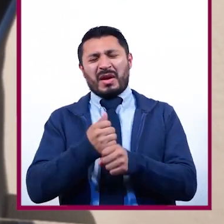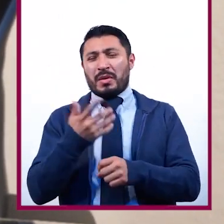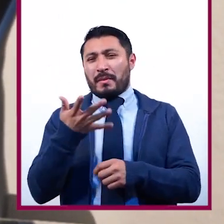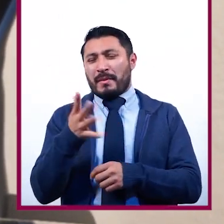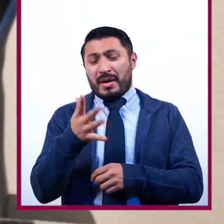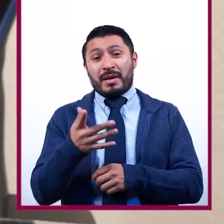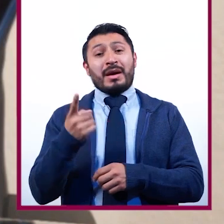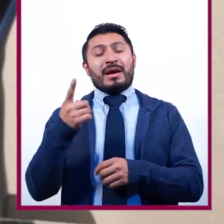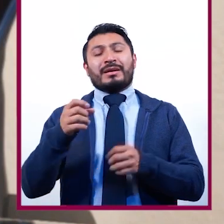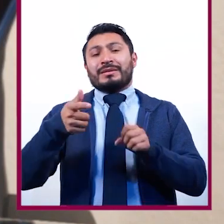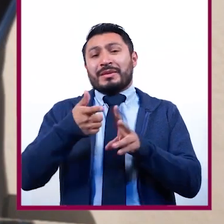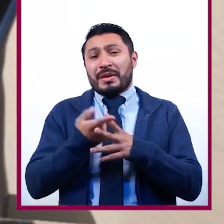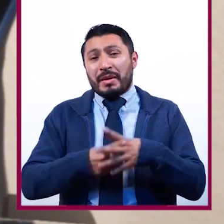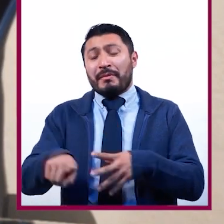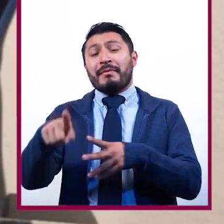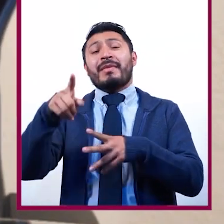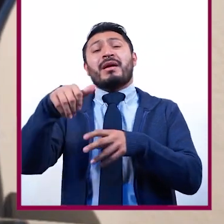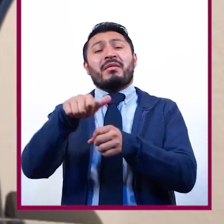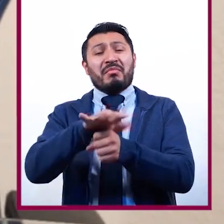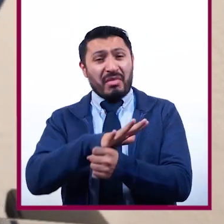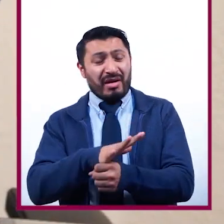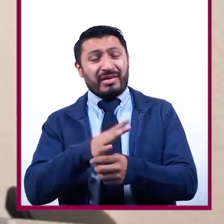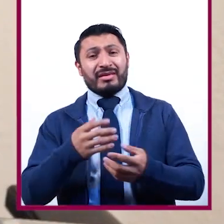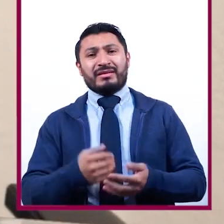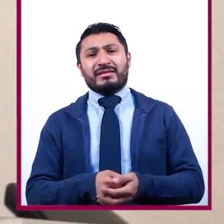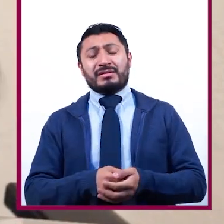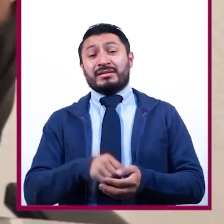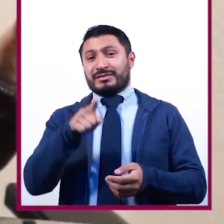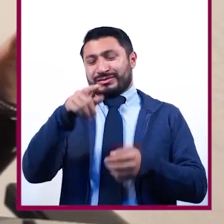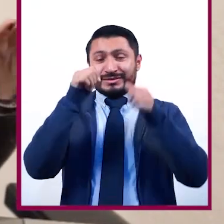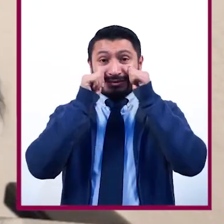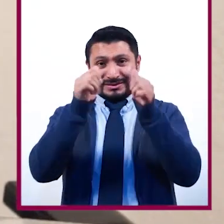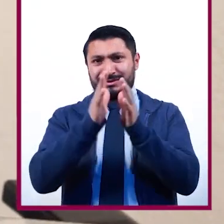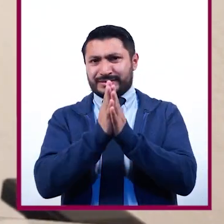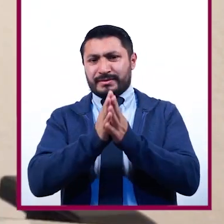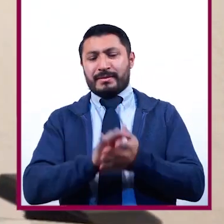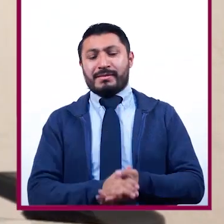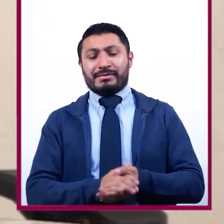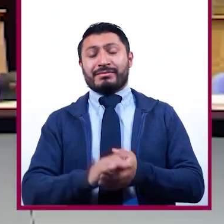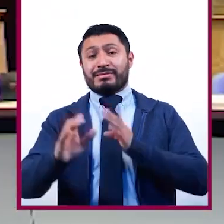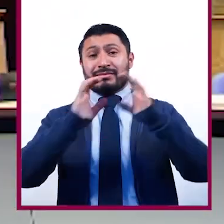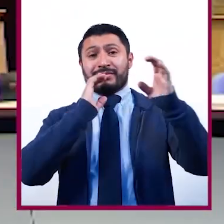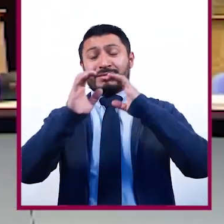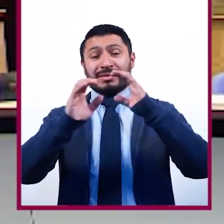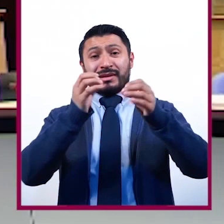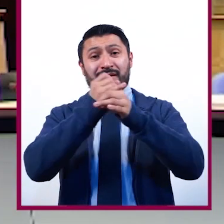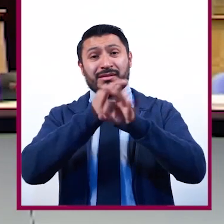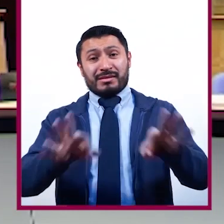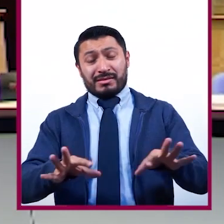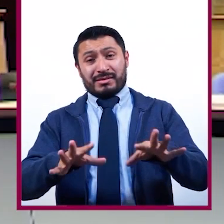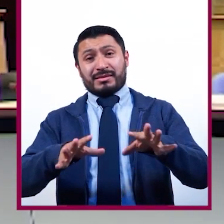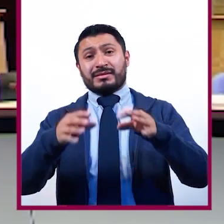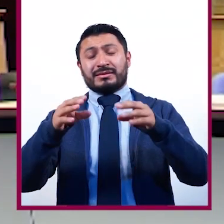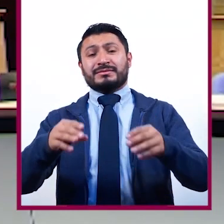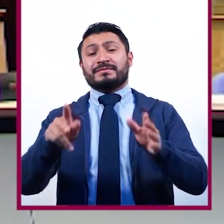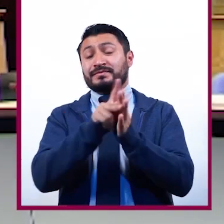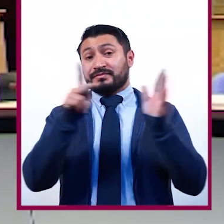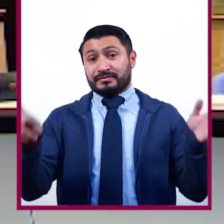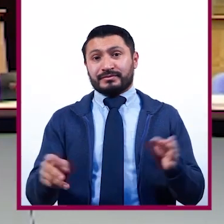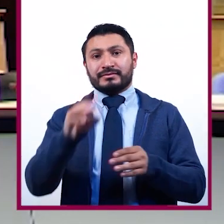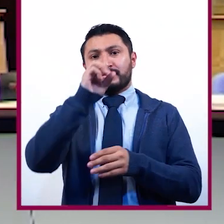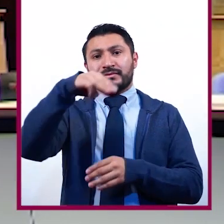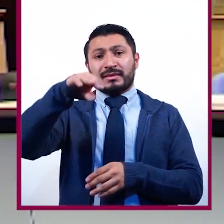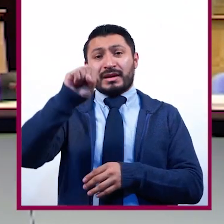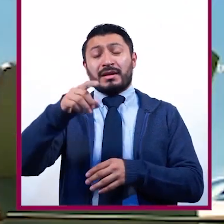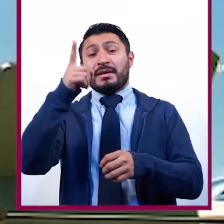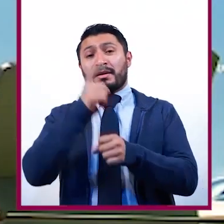más de un año del surgimiento de la pandemia COVID-19. Pon atención, por favor. Comunicado de prensa. La